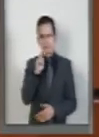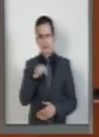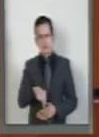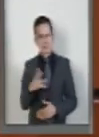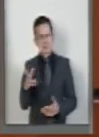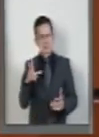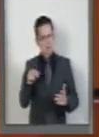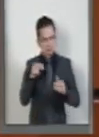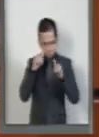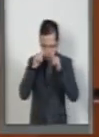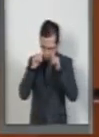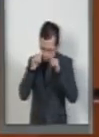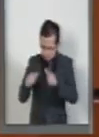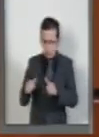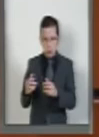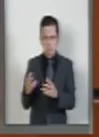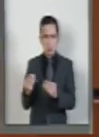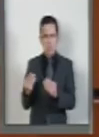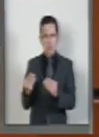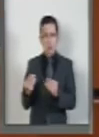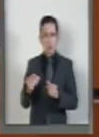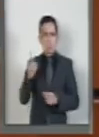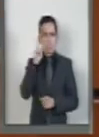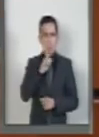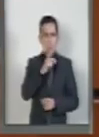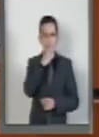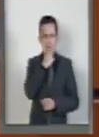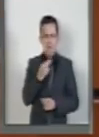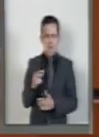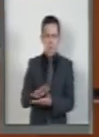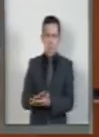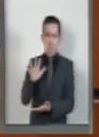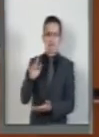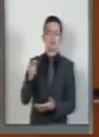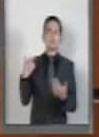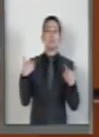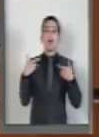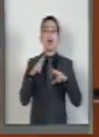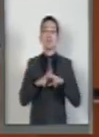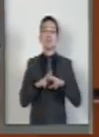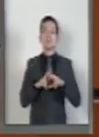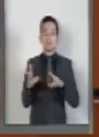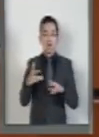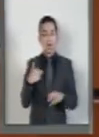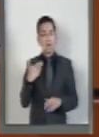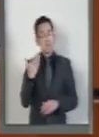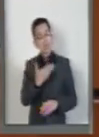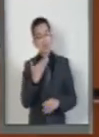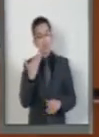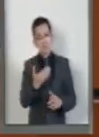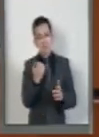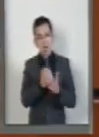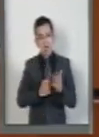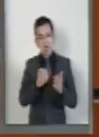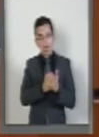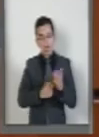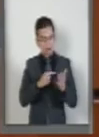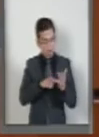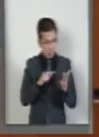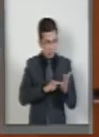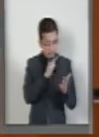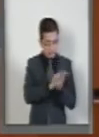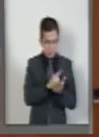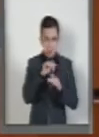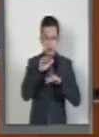de muchas mujeres y hombres, una gran cantidad de ellos maestros, que han venido reclamando reformar las leyes secundarias en